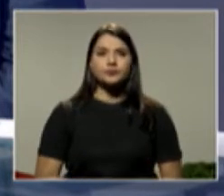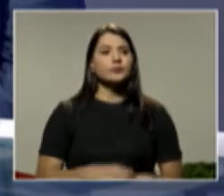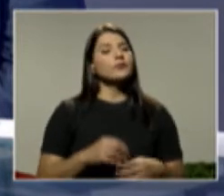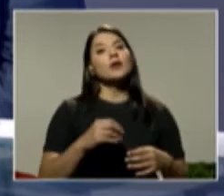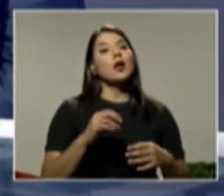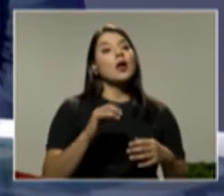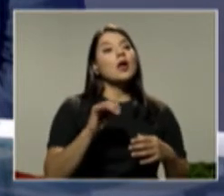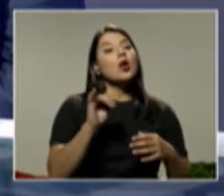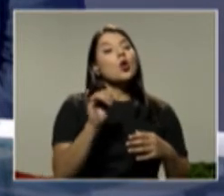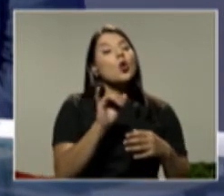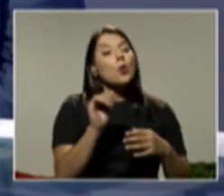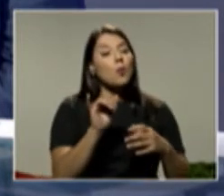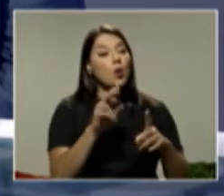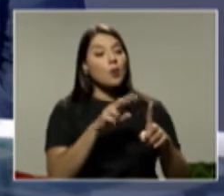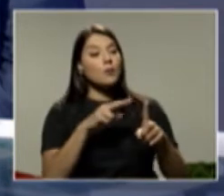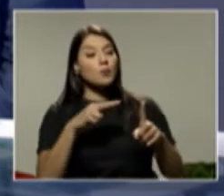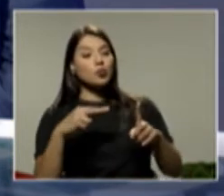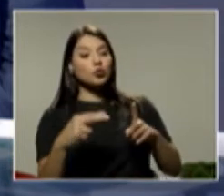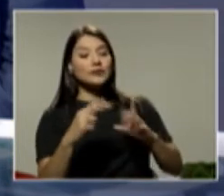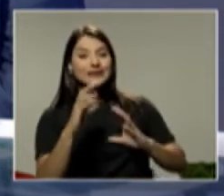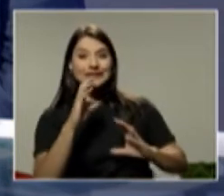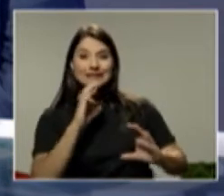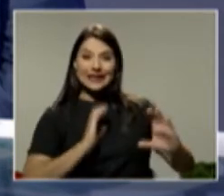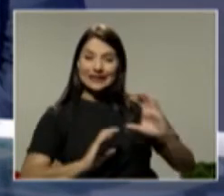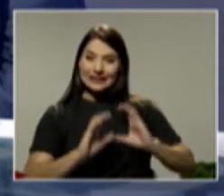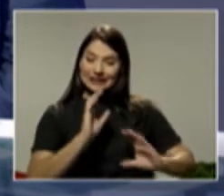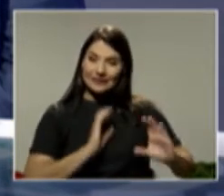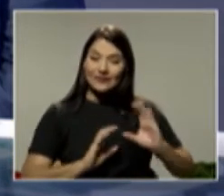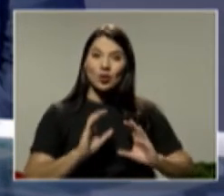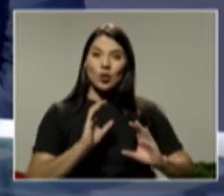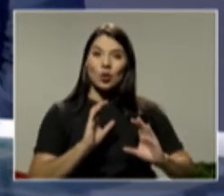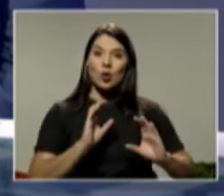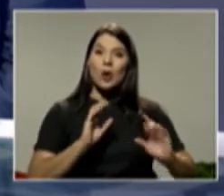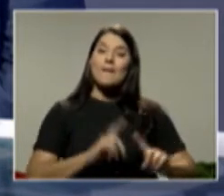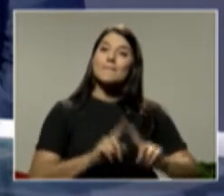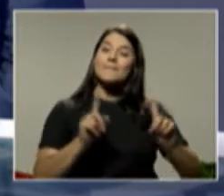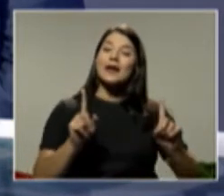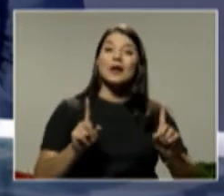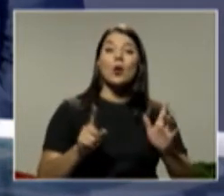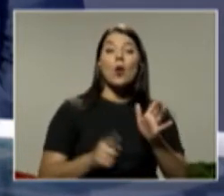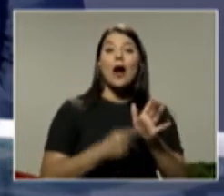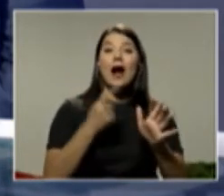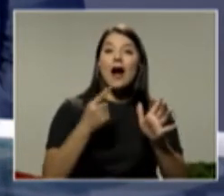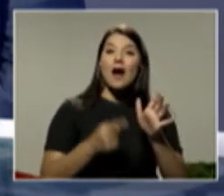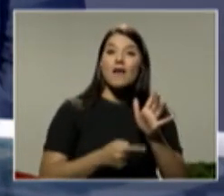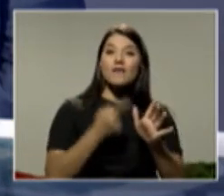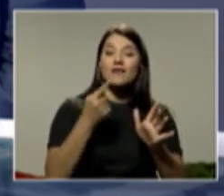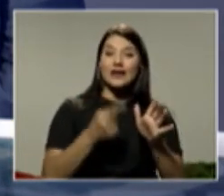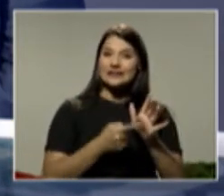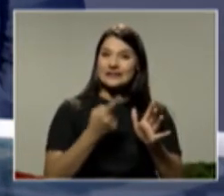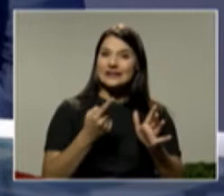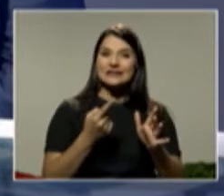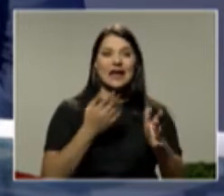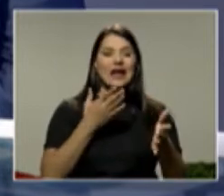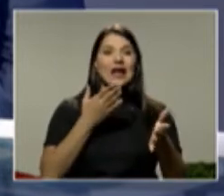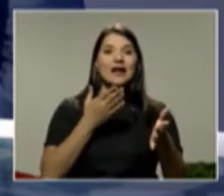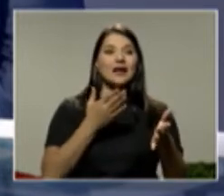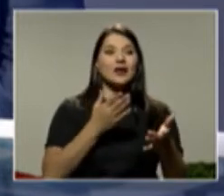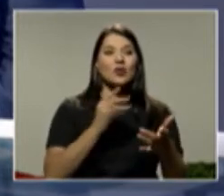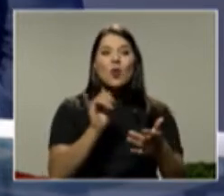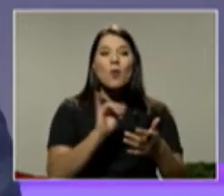científico muy cargada, a veces en detrimento de la socialización, de la actividad